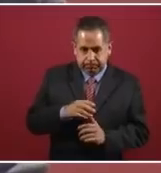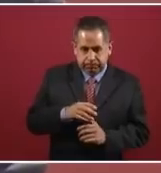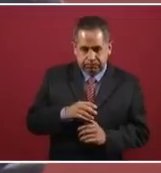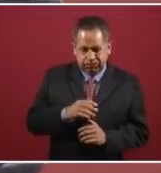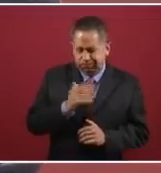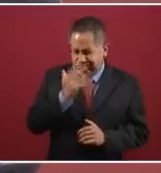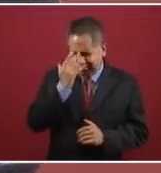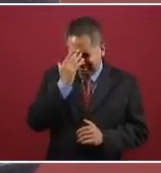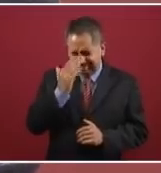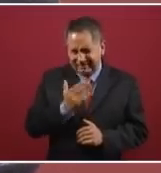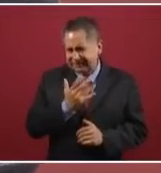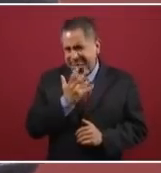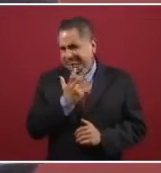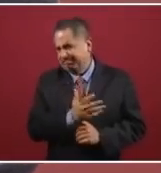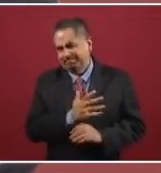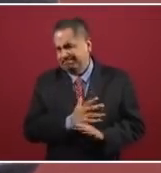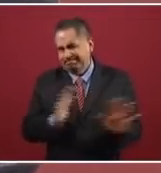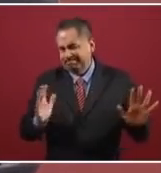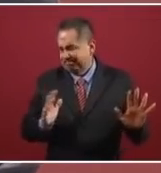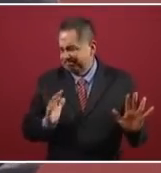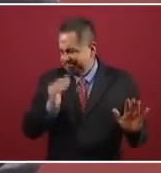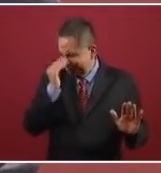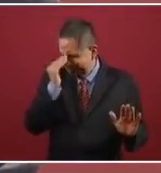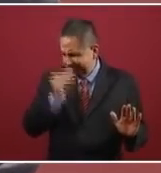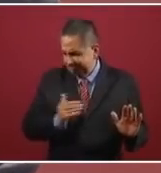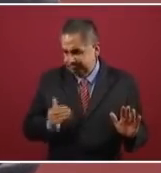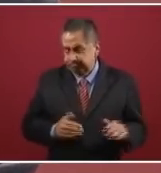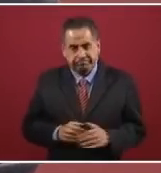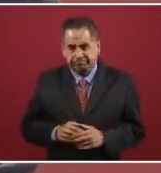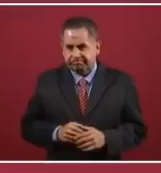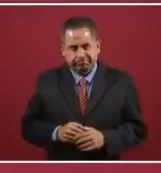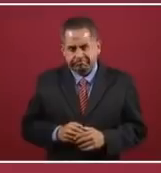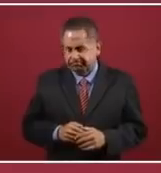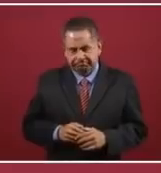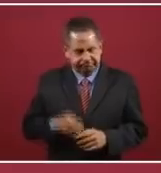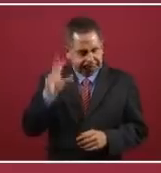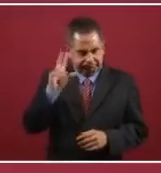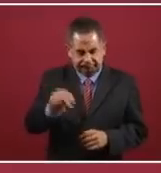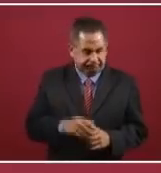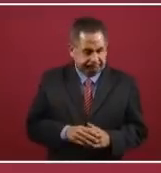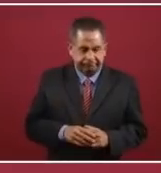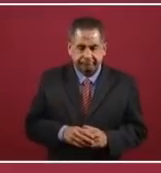abominable. Desde luego que no